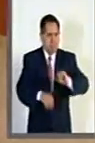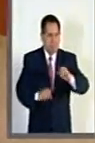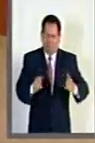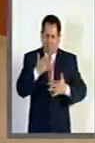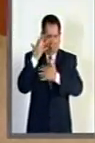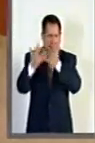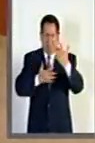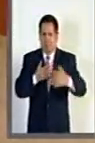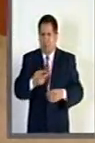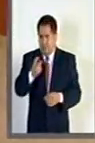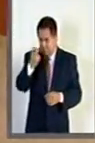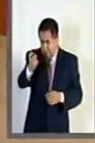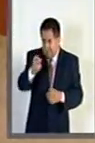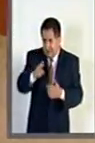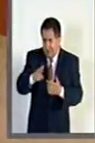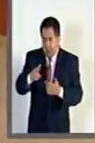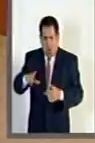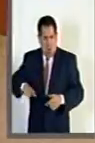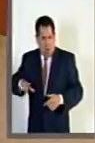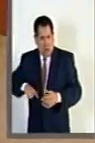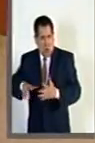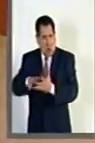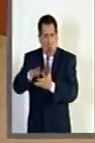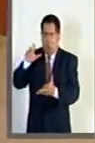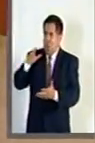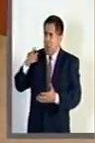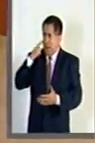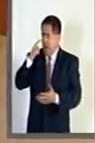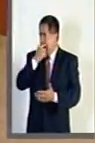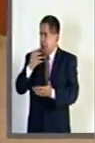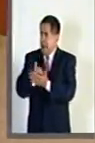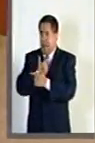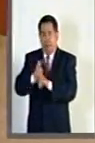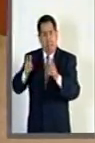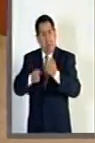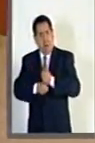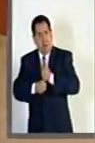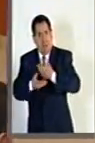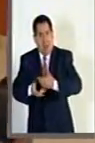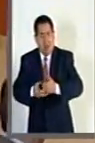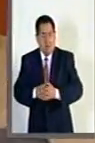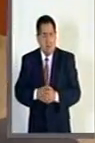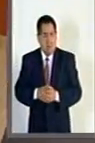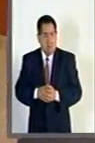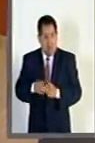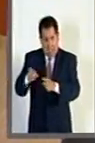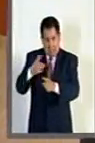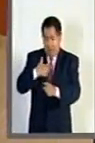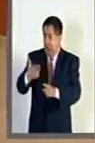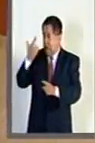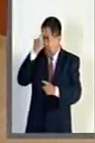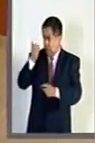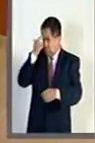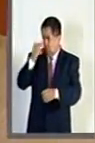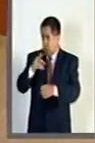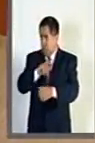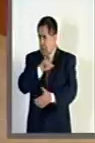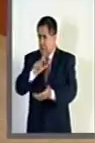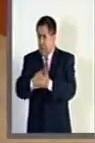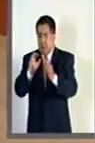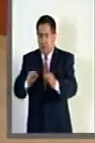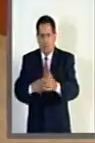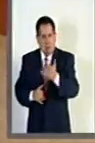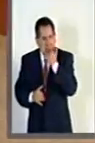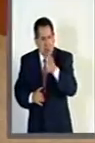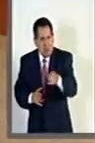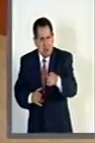democrático? ¿Eso es un Estado donde impera la razón y la legalidad? Parece etapas